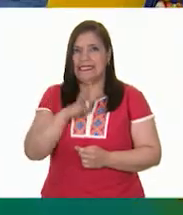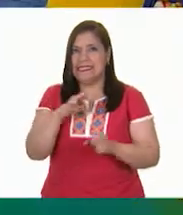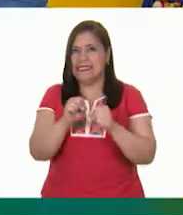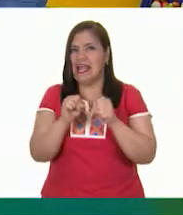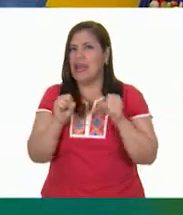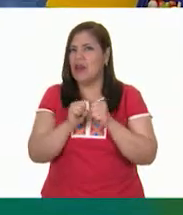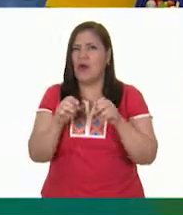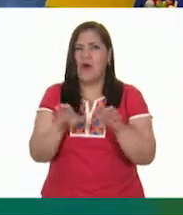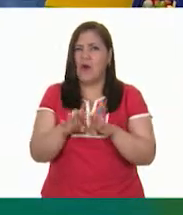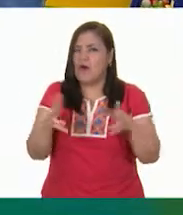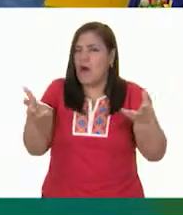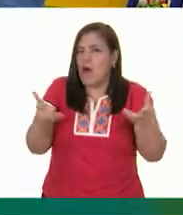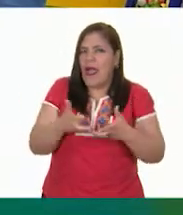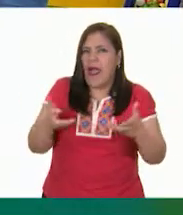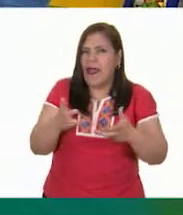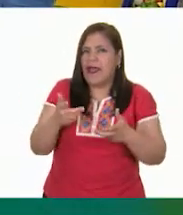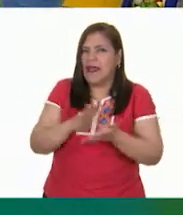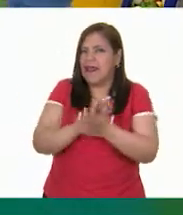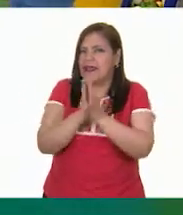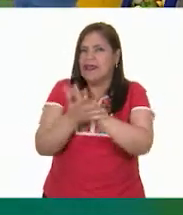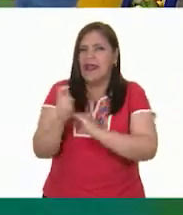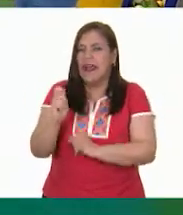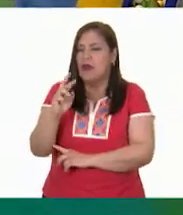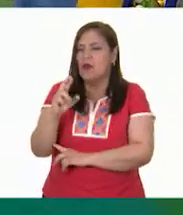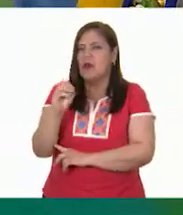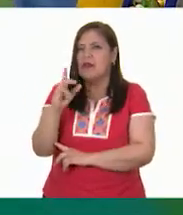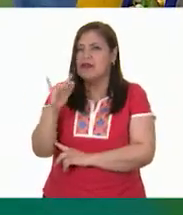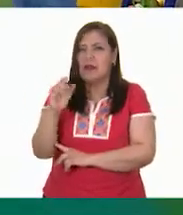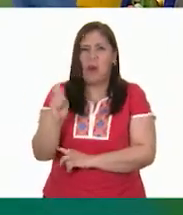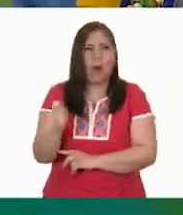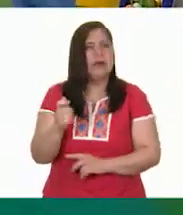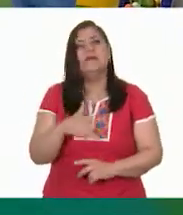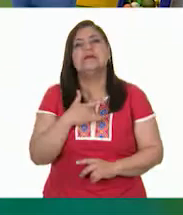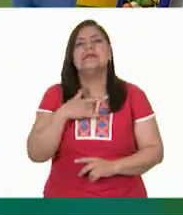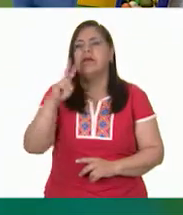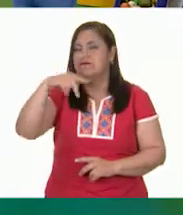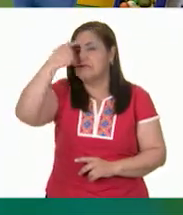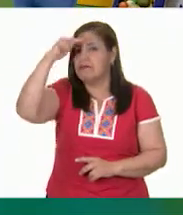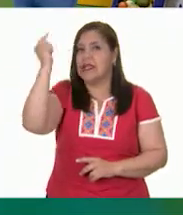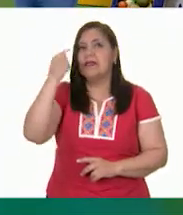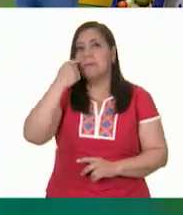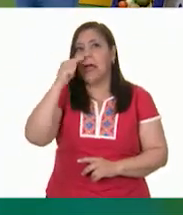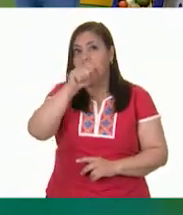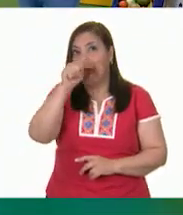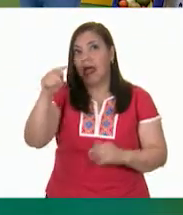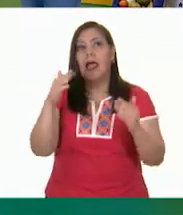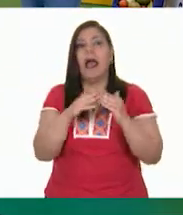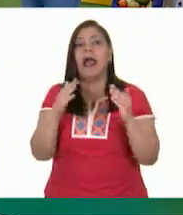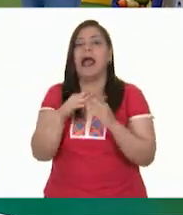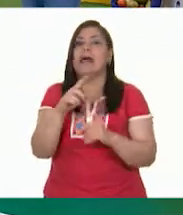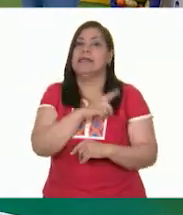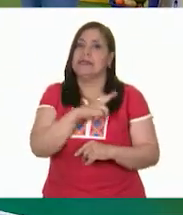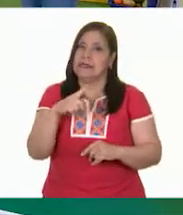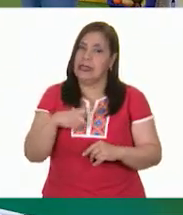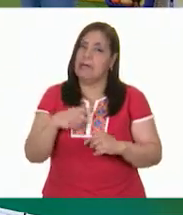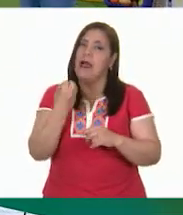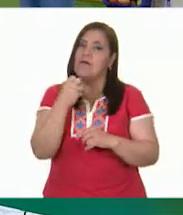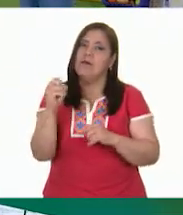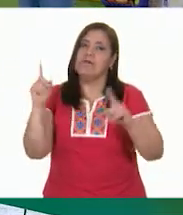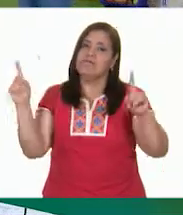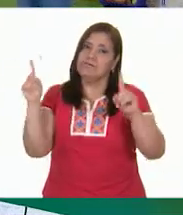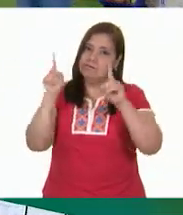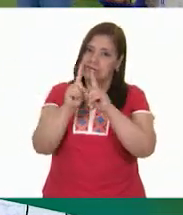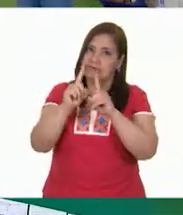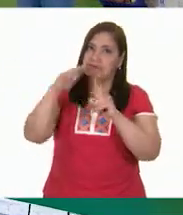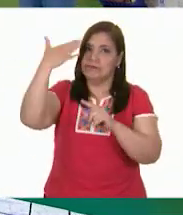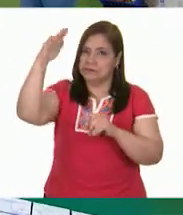clases? ¡Claro que nos encantaría! Y es muy fácil. Pero si lo vamos a hacer en casa, niñas y niños, tienen que tener compañía de un adulto.